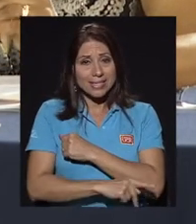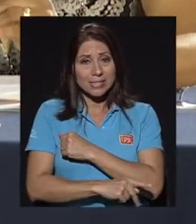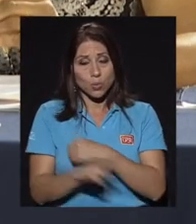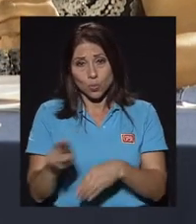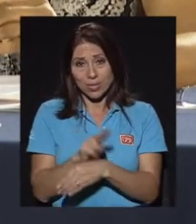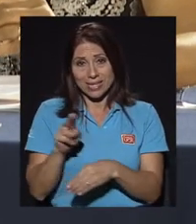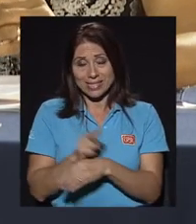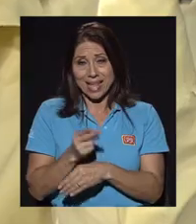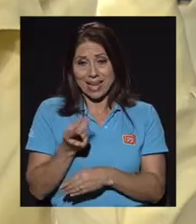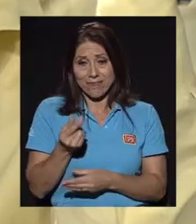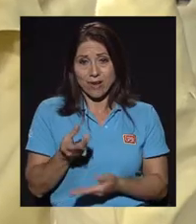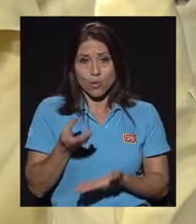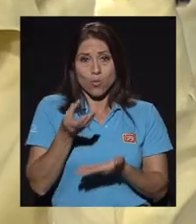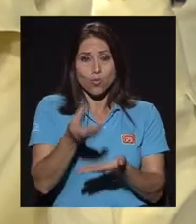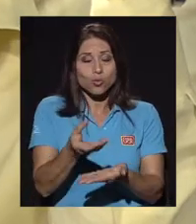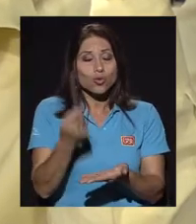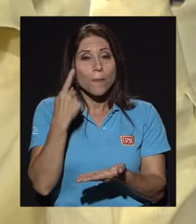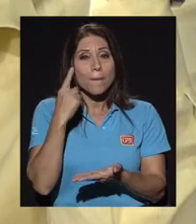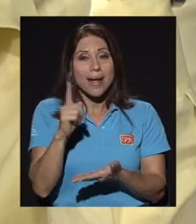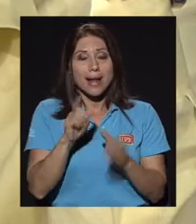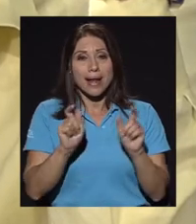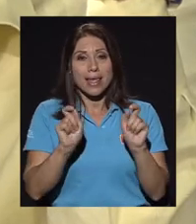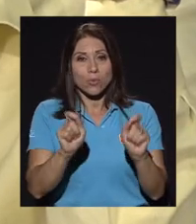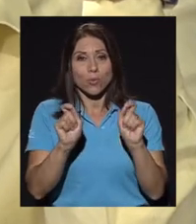destinara recursos a la educación